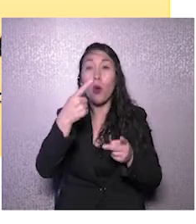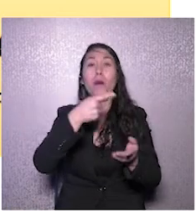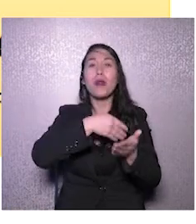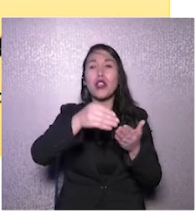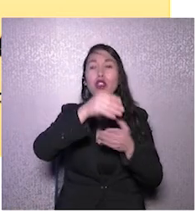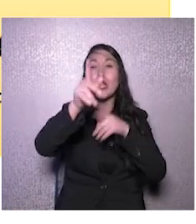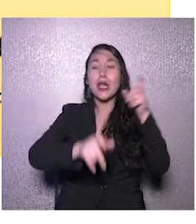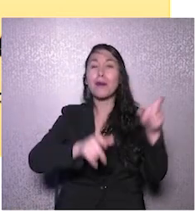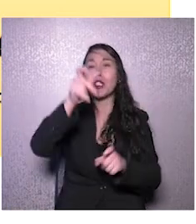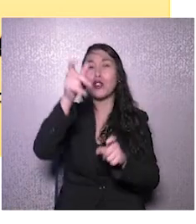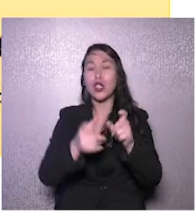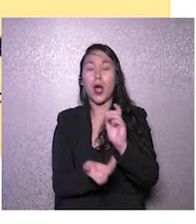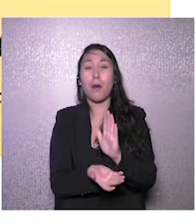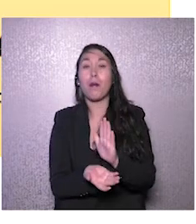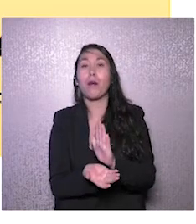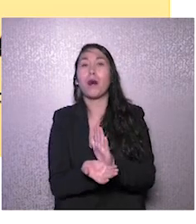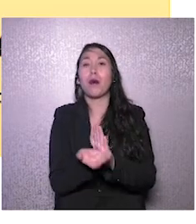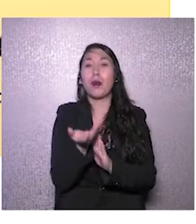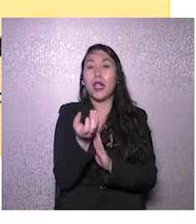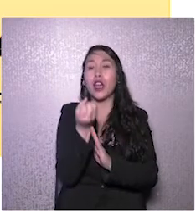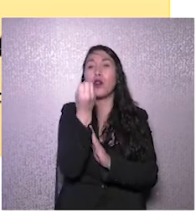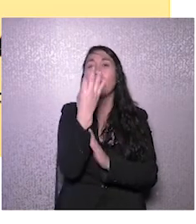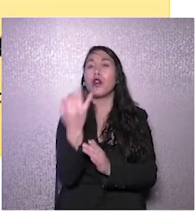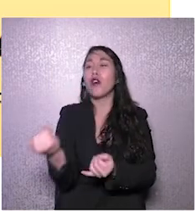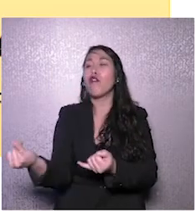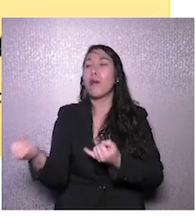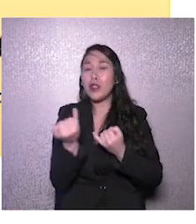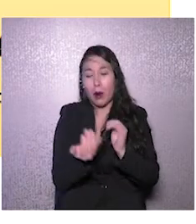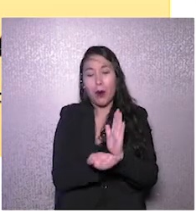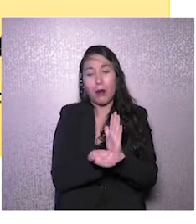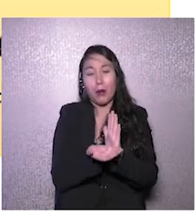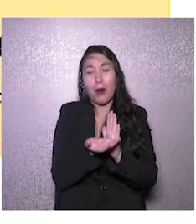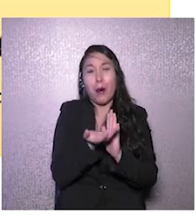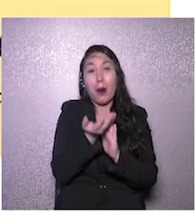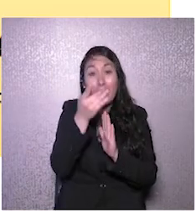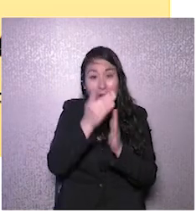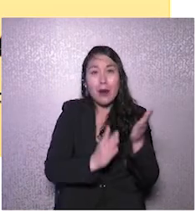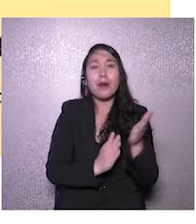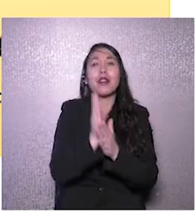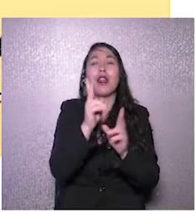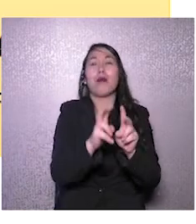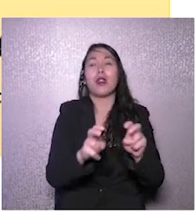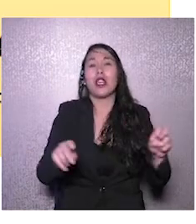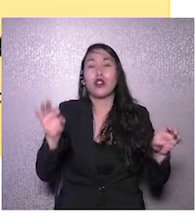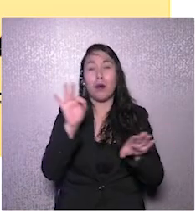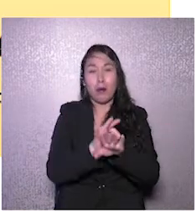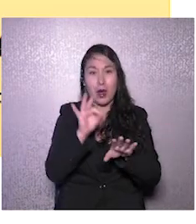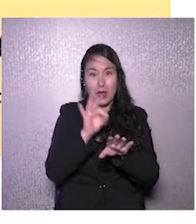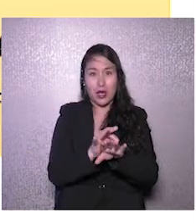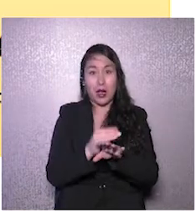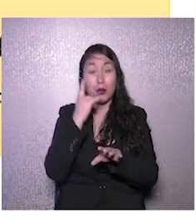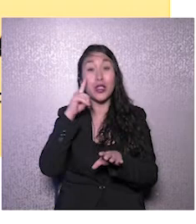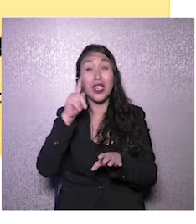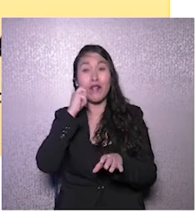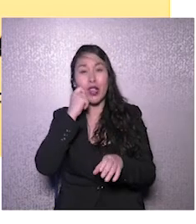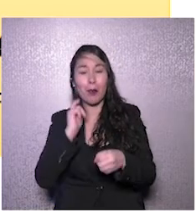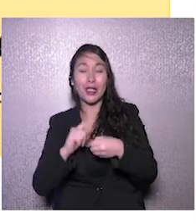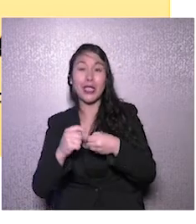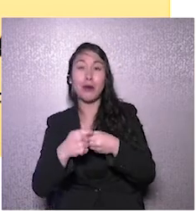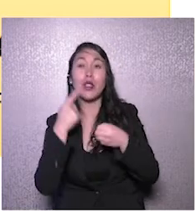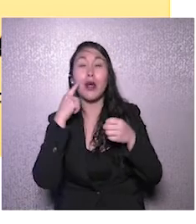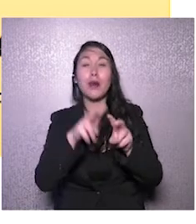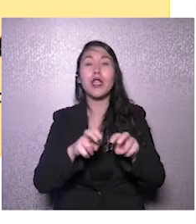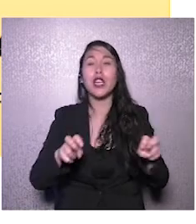aumentar el número de datos para hacer investigación biomédica. Pero el participar del estudio implica compartir todo mi registro